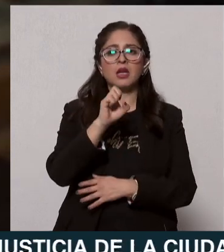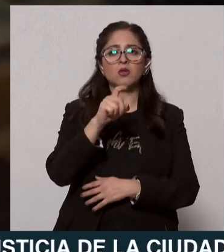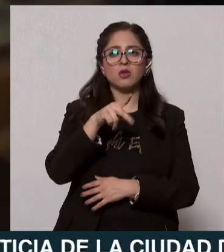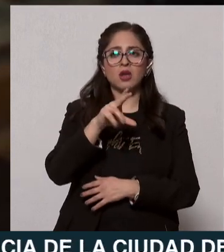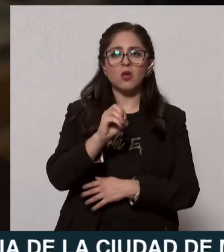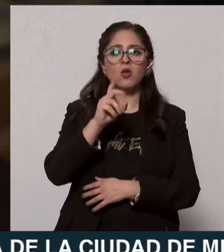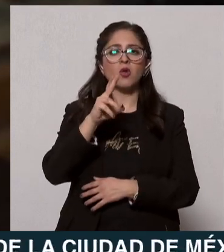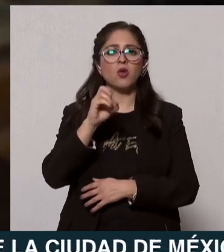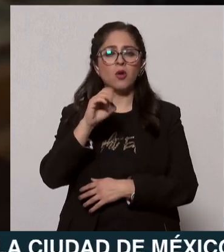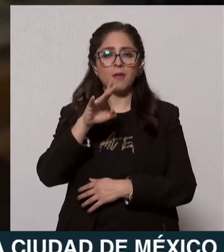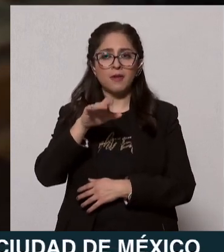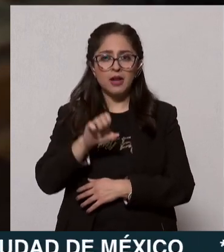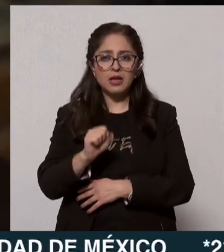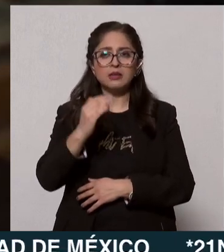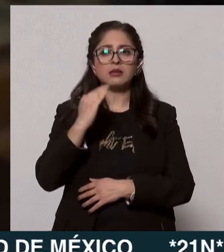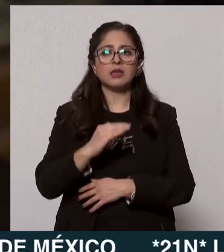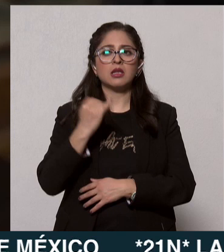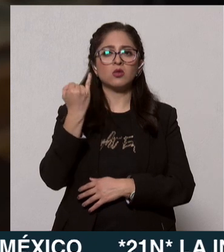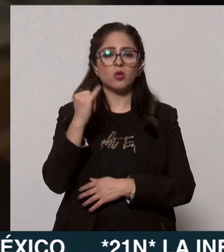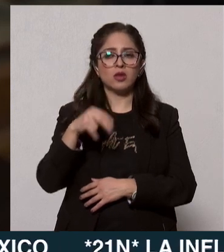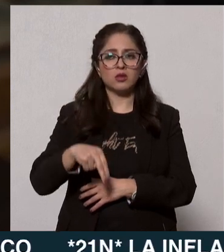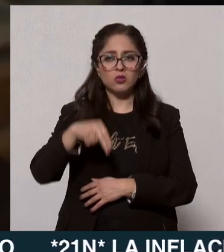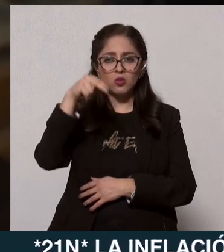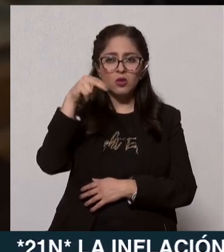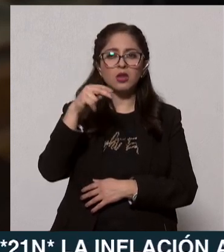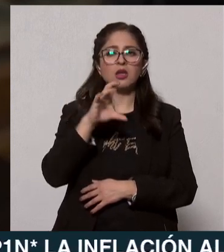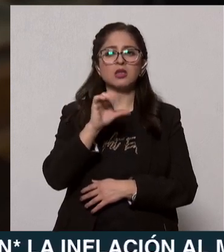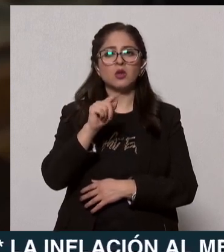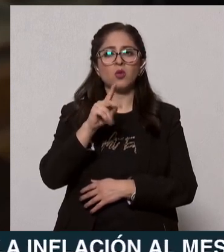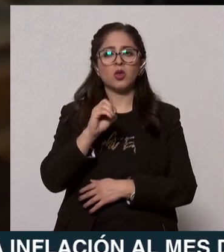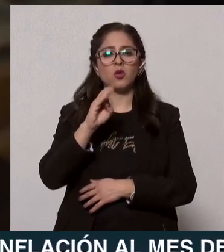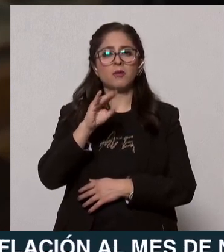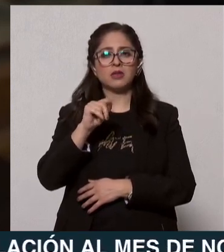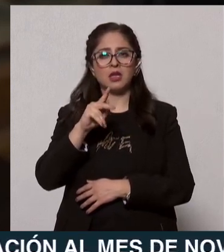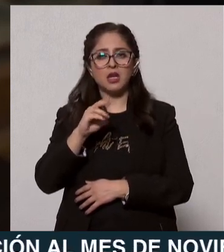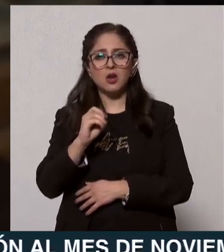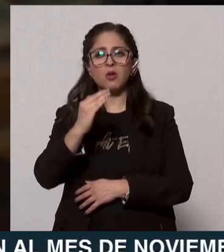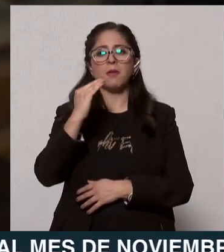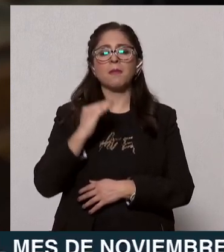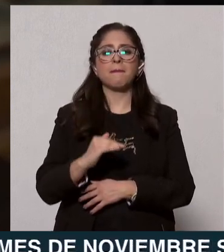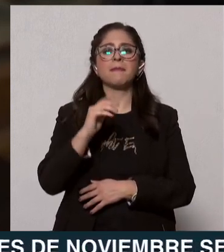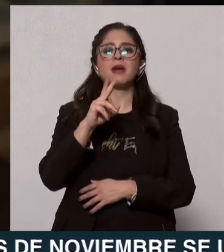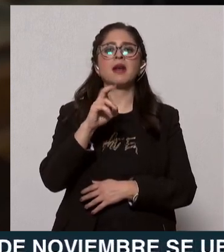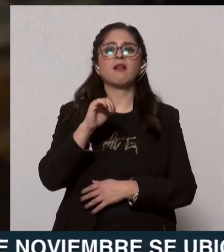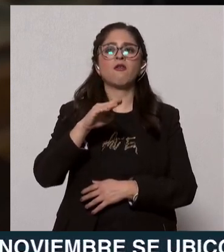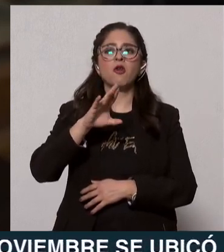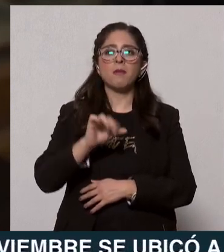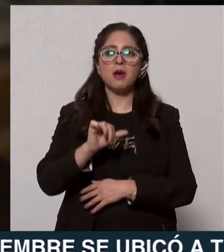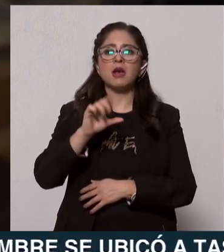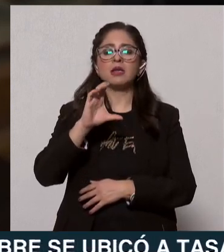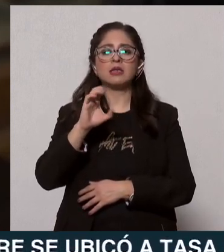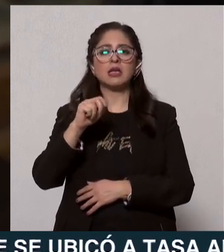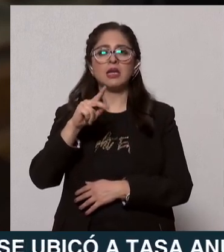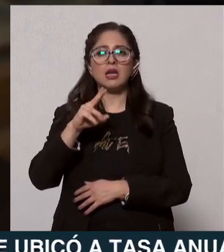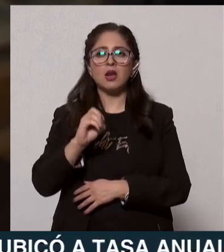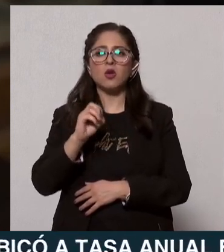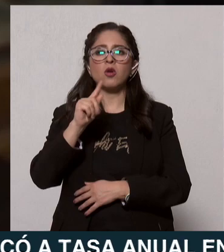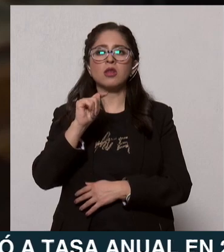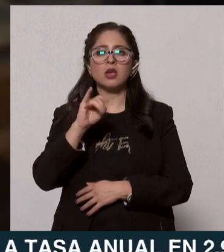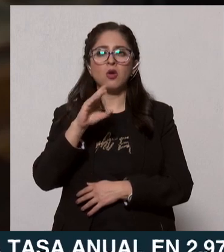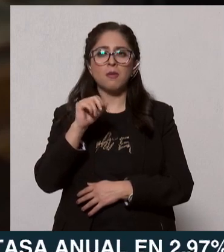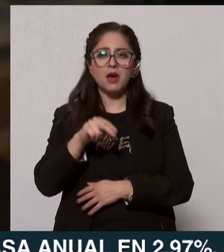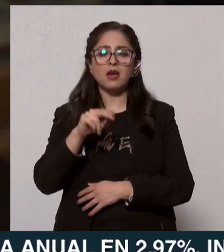Éuscaro, Robles Domínguez, Avenida de los Insurgentes, Circuito Bicentenario, Paseo de la Reforma, Centenario,